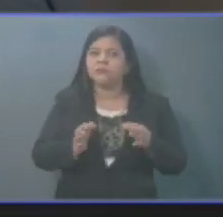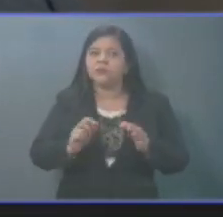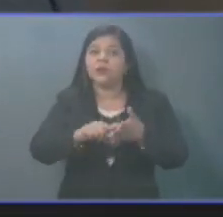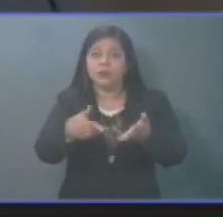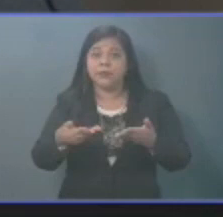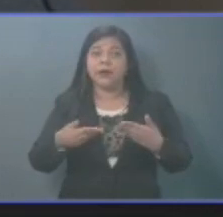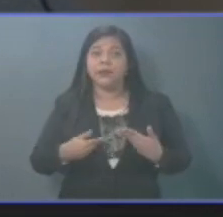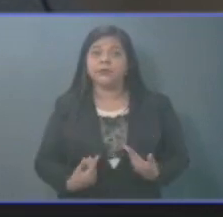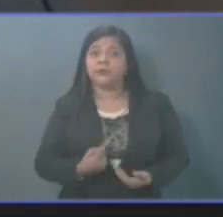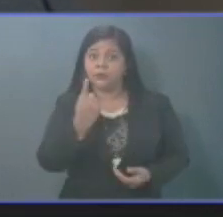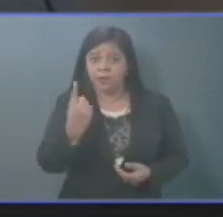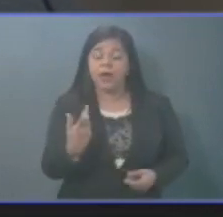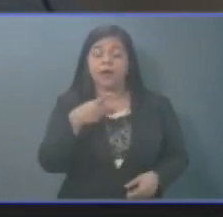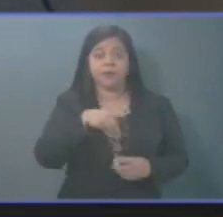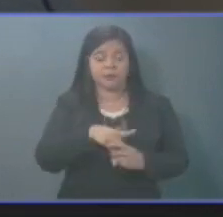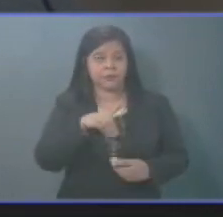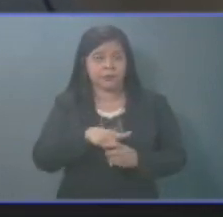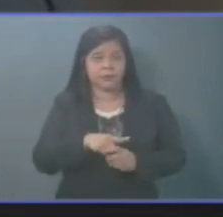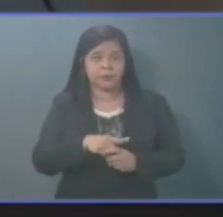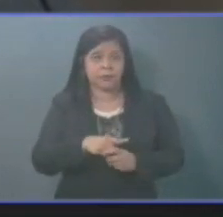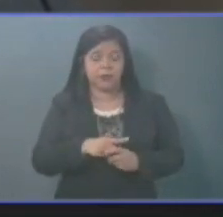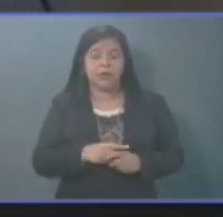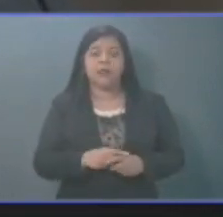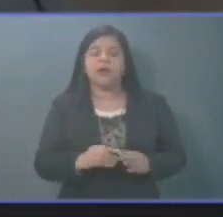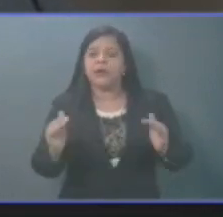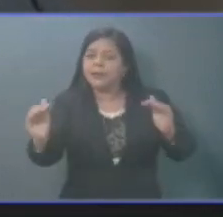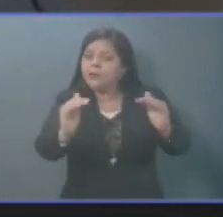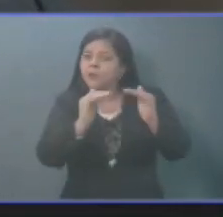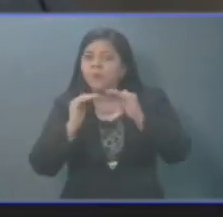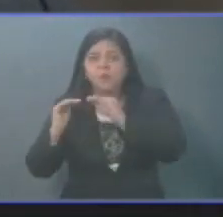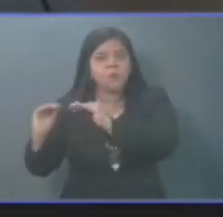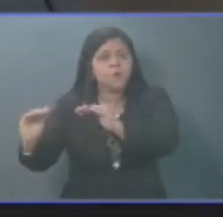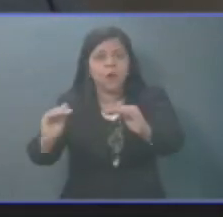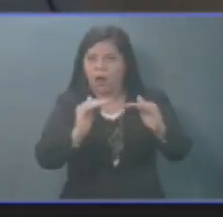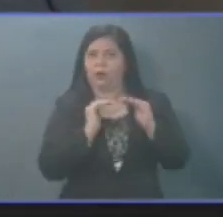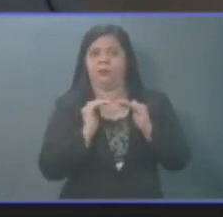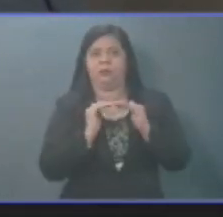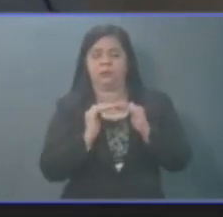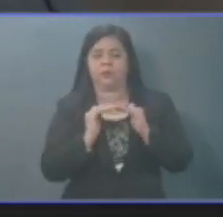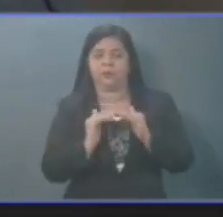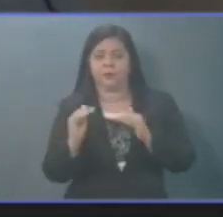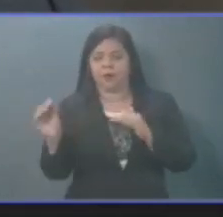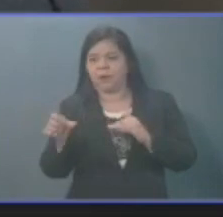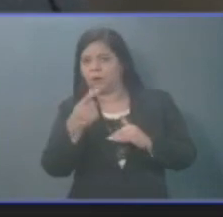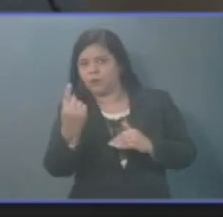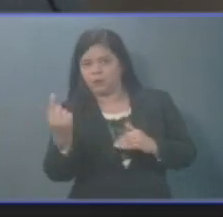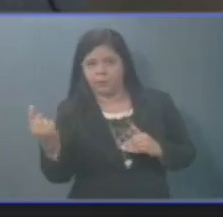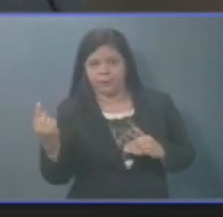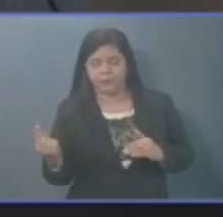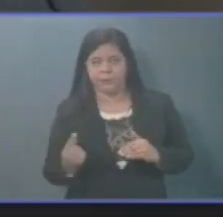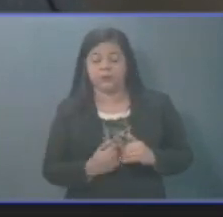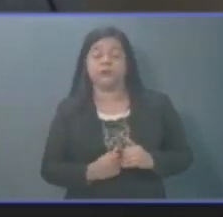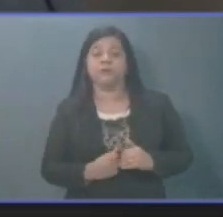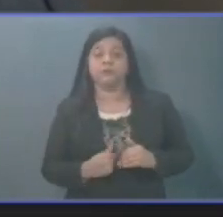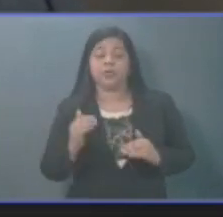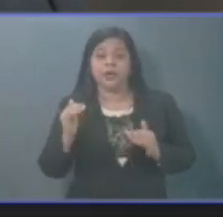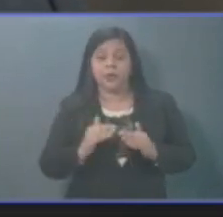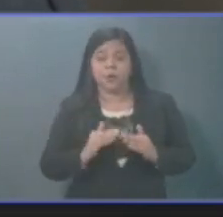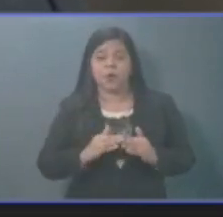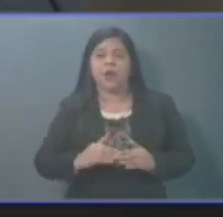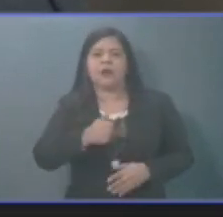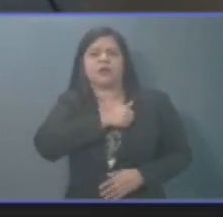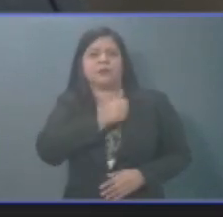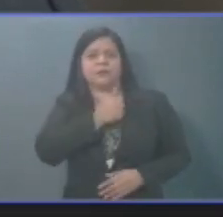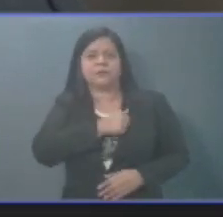los derechos de las personas con discapacidad en igualdad de condiciones con las demás, así como el rol del